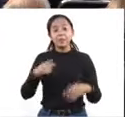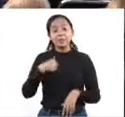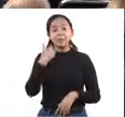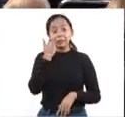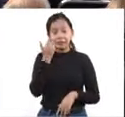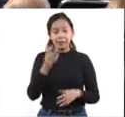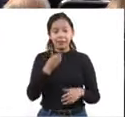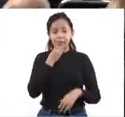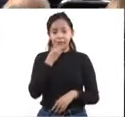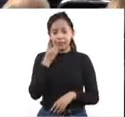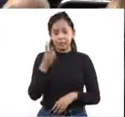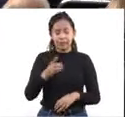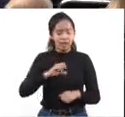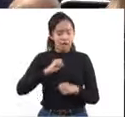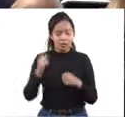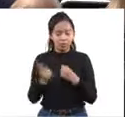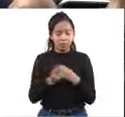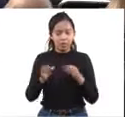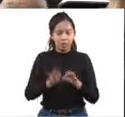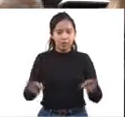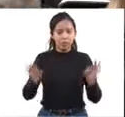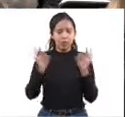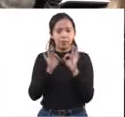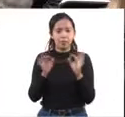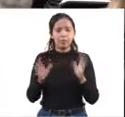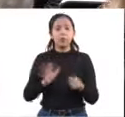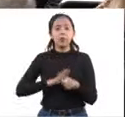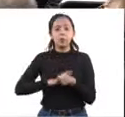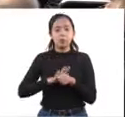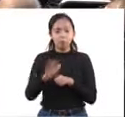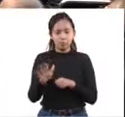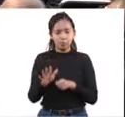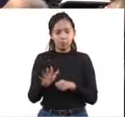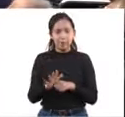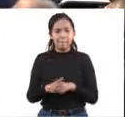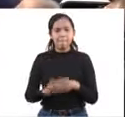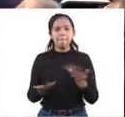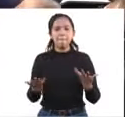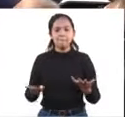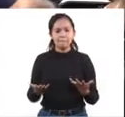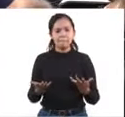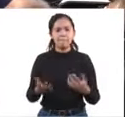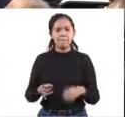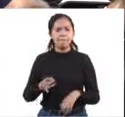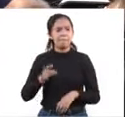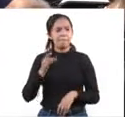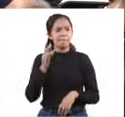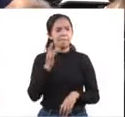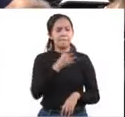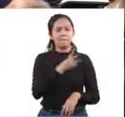una cosa muy importante es derribar los diques